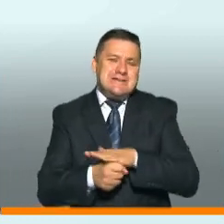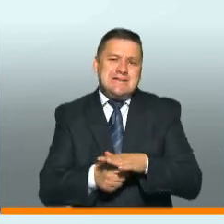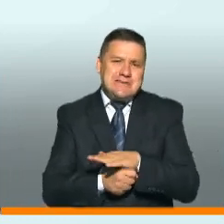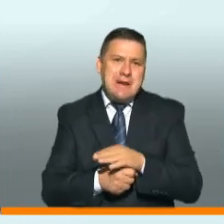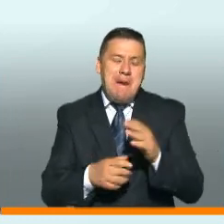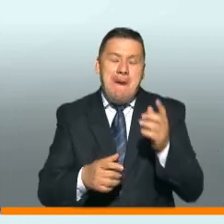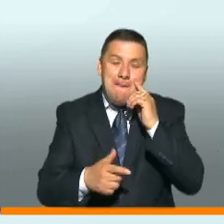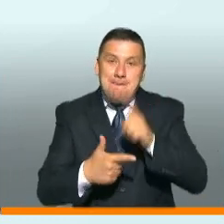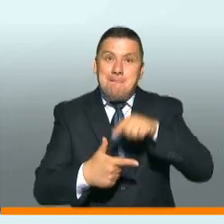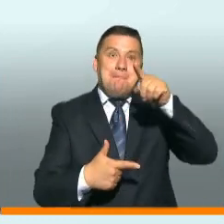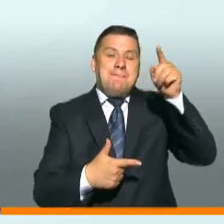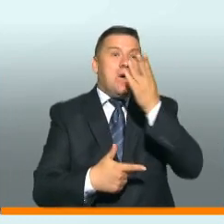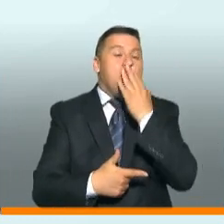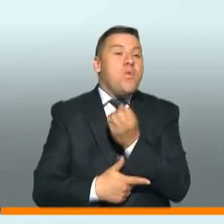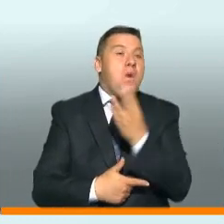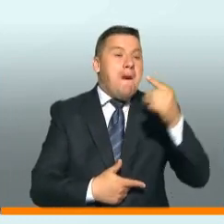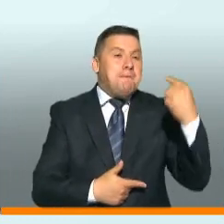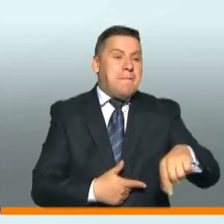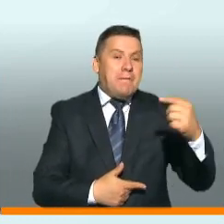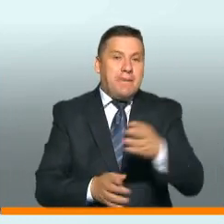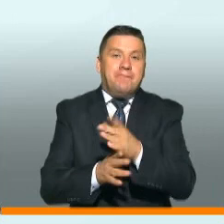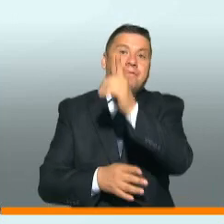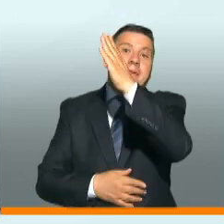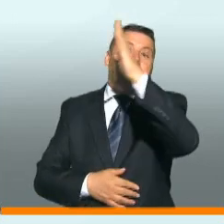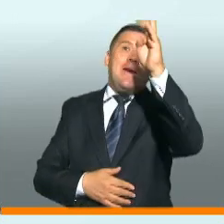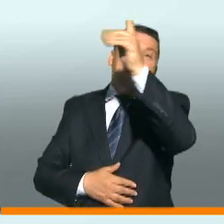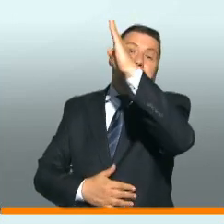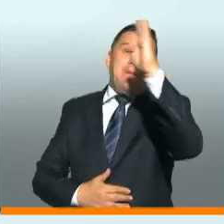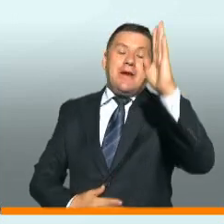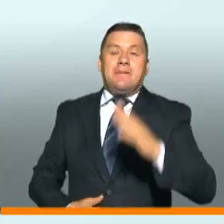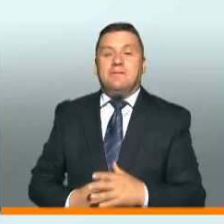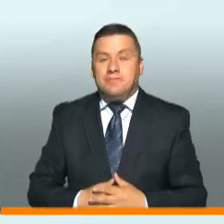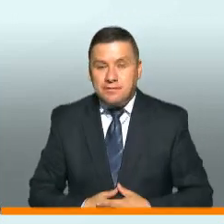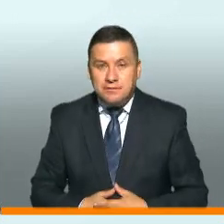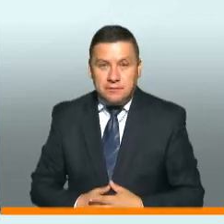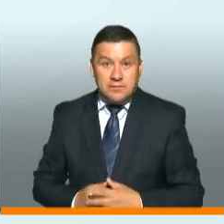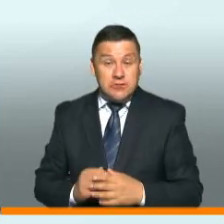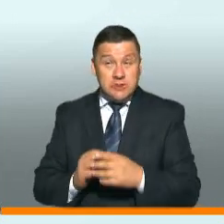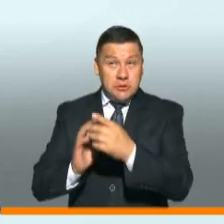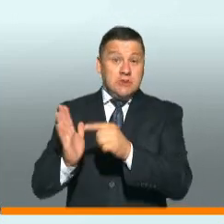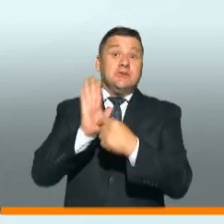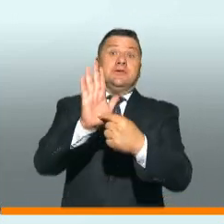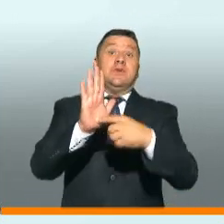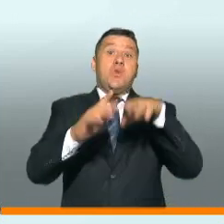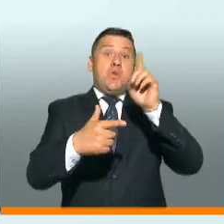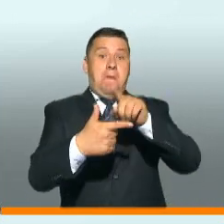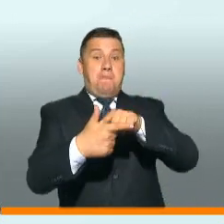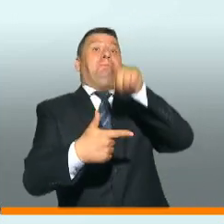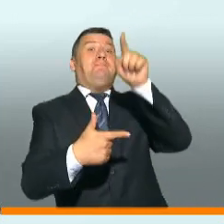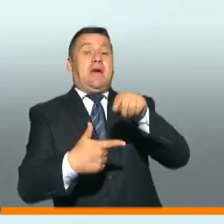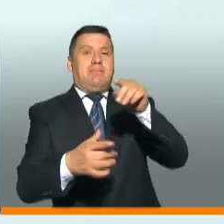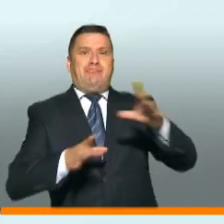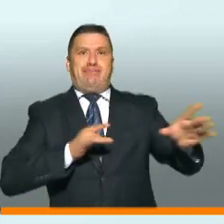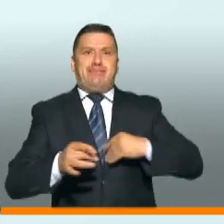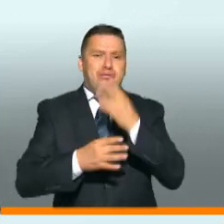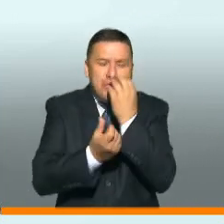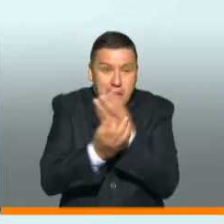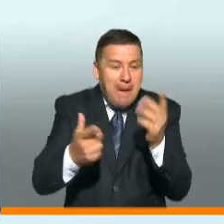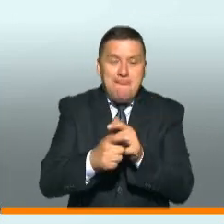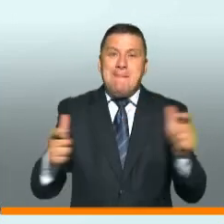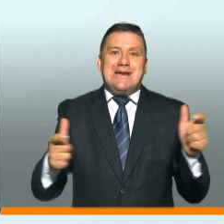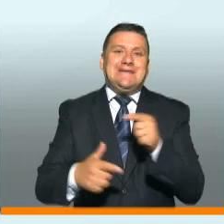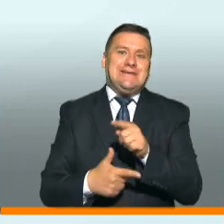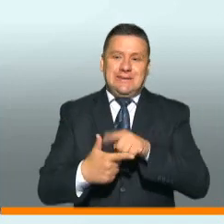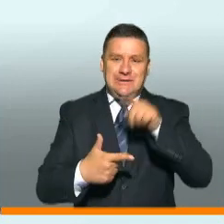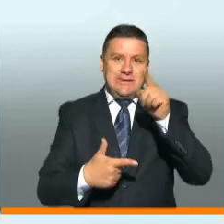de incremento en el número de casos. Barranquilla presentó un pico importante en número de contagios,